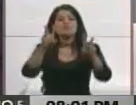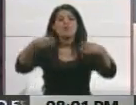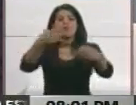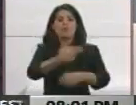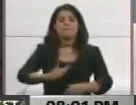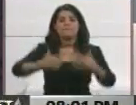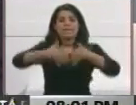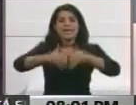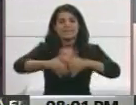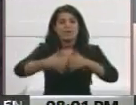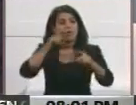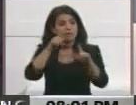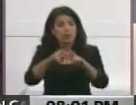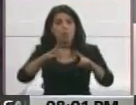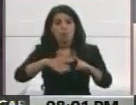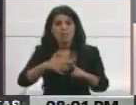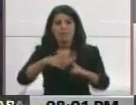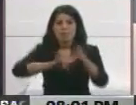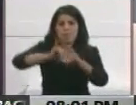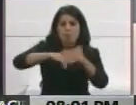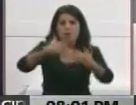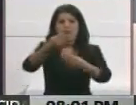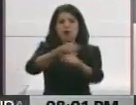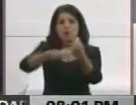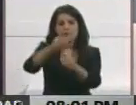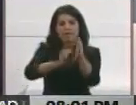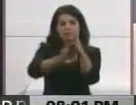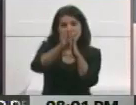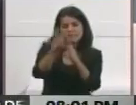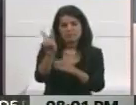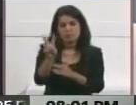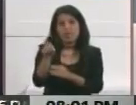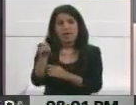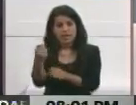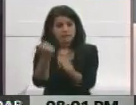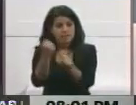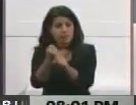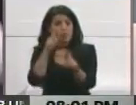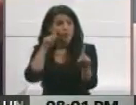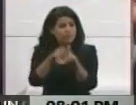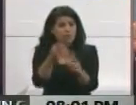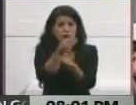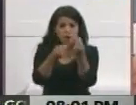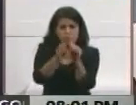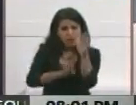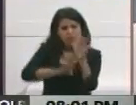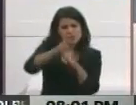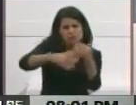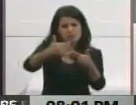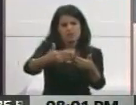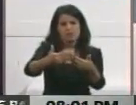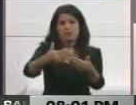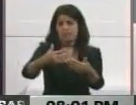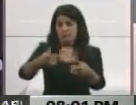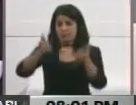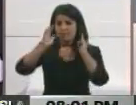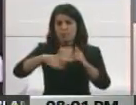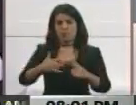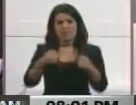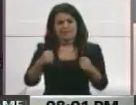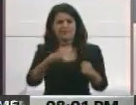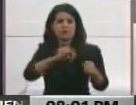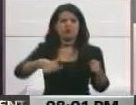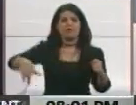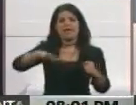una economía productiva para para activar esa economía productiva y darle la seguridad social y